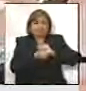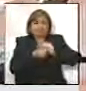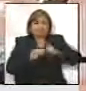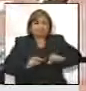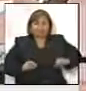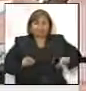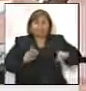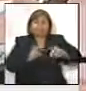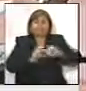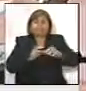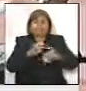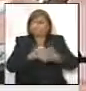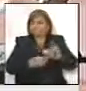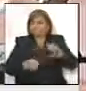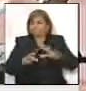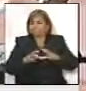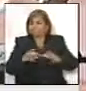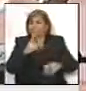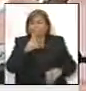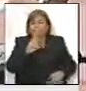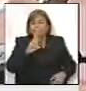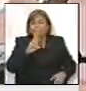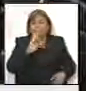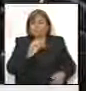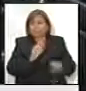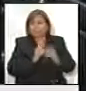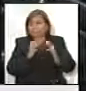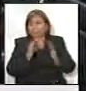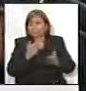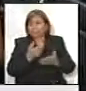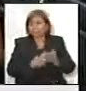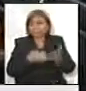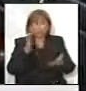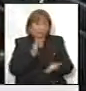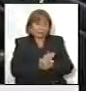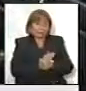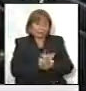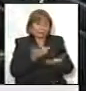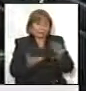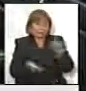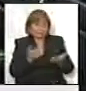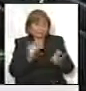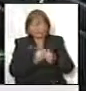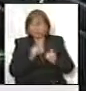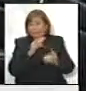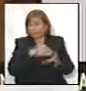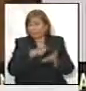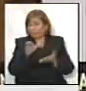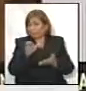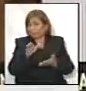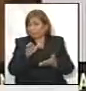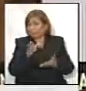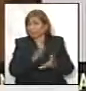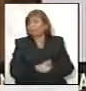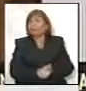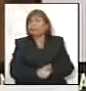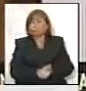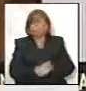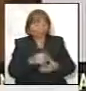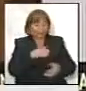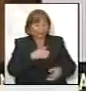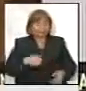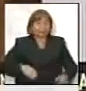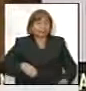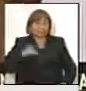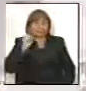parlamentarios, que podría ampliarse a 120 días el plazo de suspensión, incluso el desafuero, explicó la presidenta de la comisión, Janet